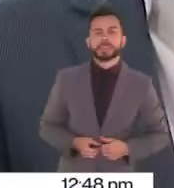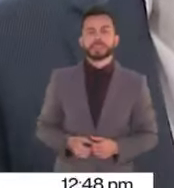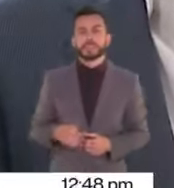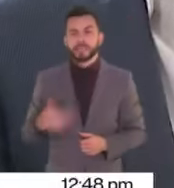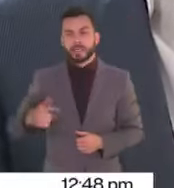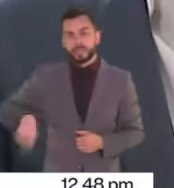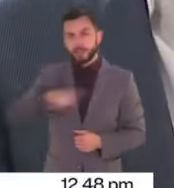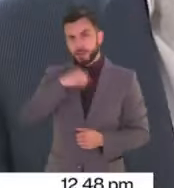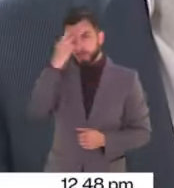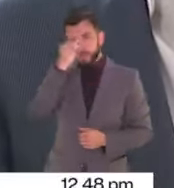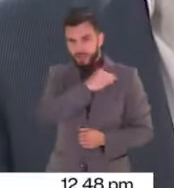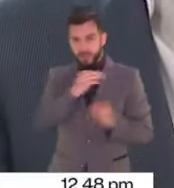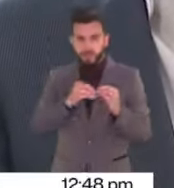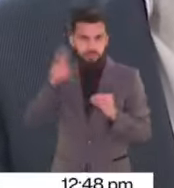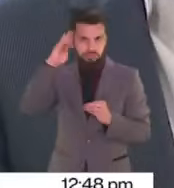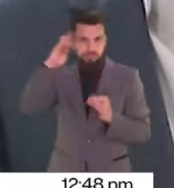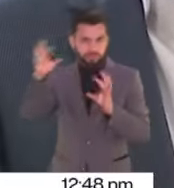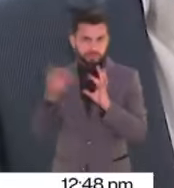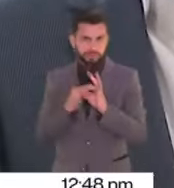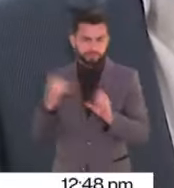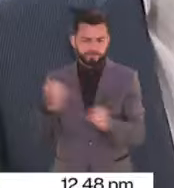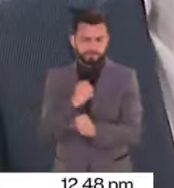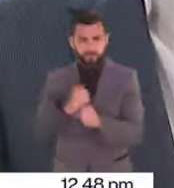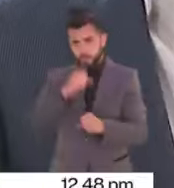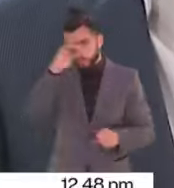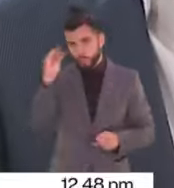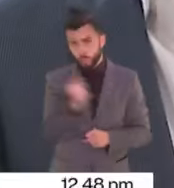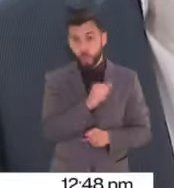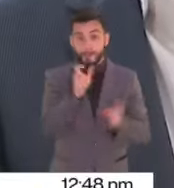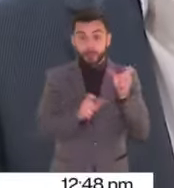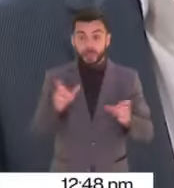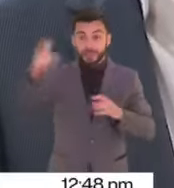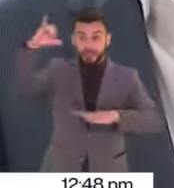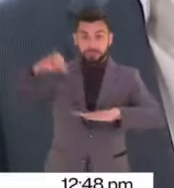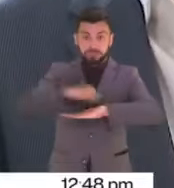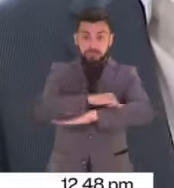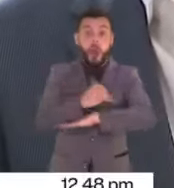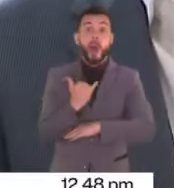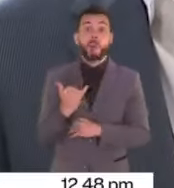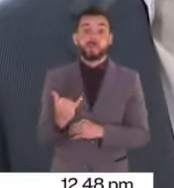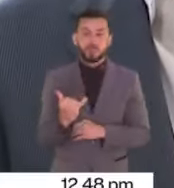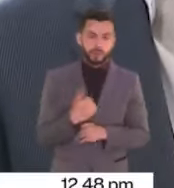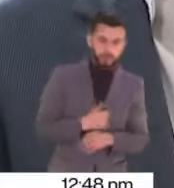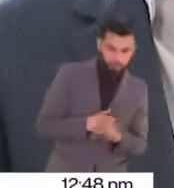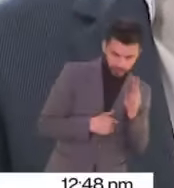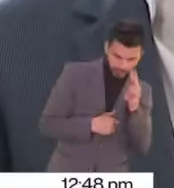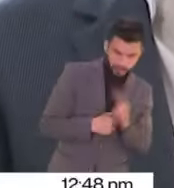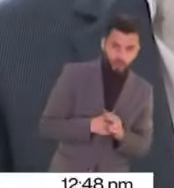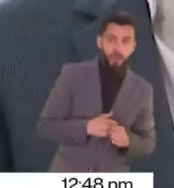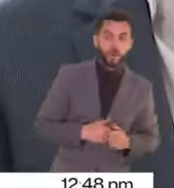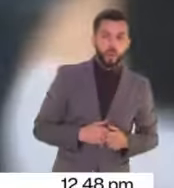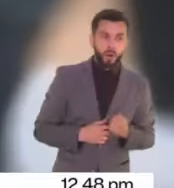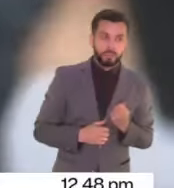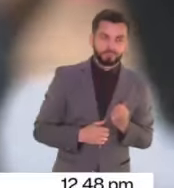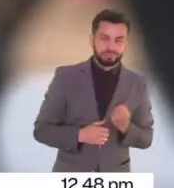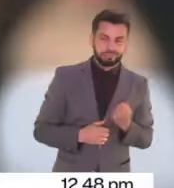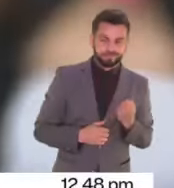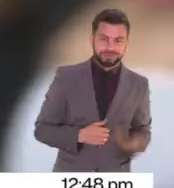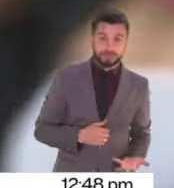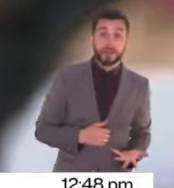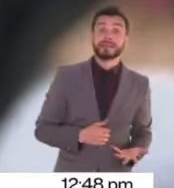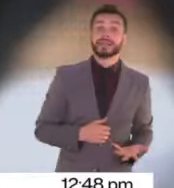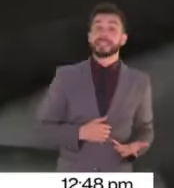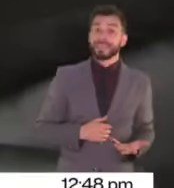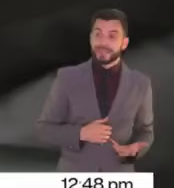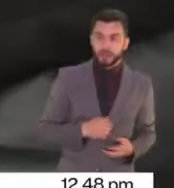cómo estas personas desde el aeropuerto marcaban a sus víctimas cuando les veían, por ejemplo, elementos de alto valor. Una vez